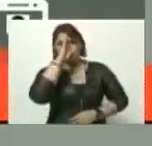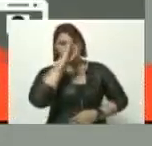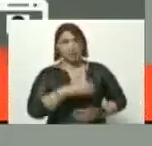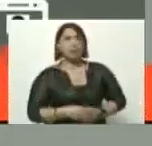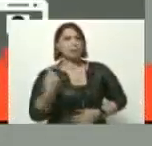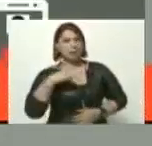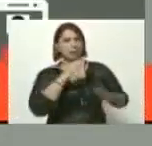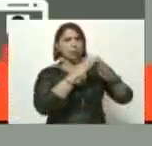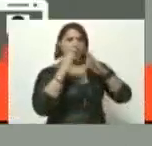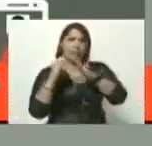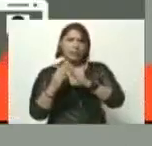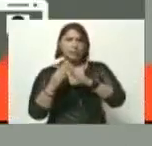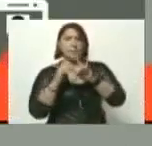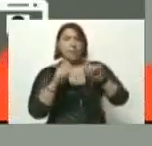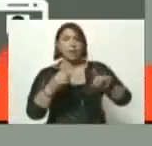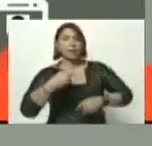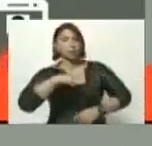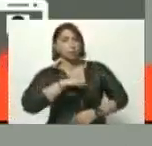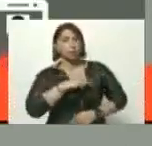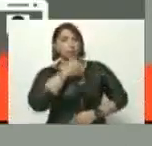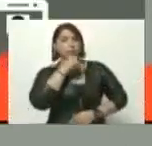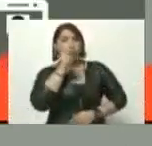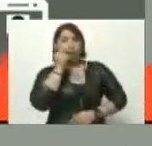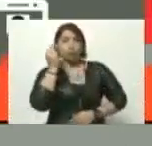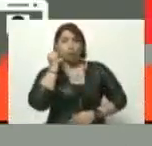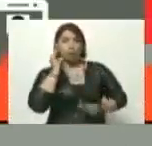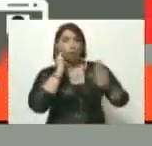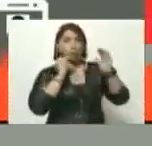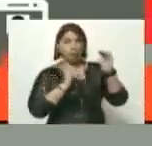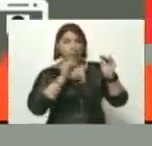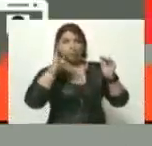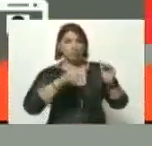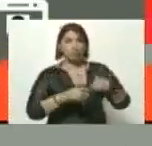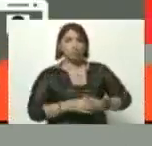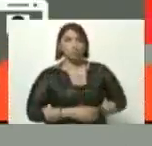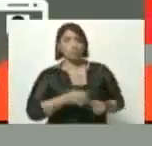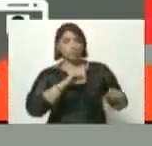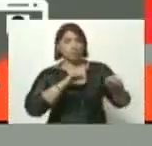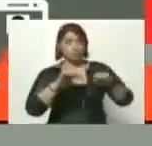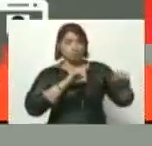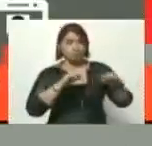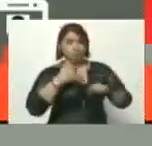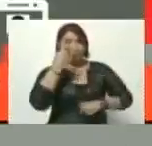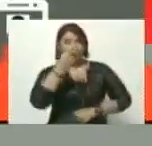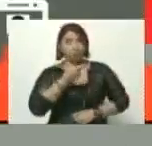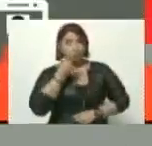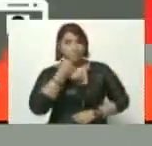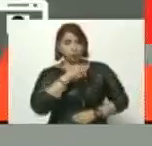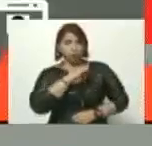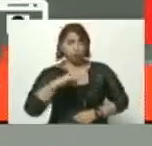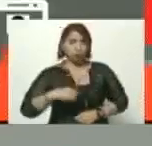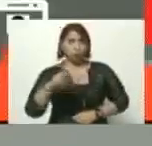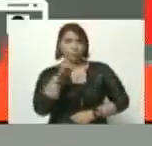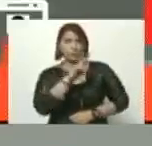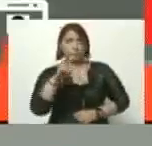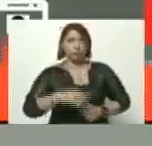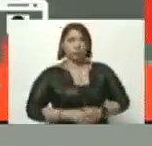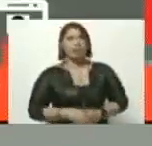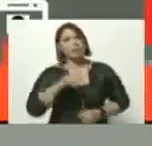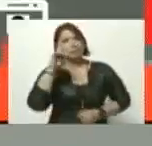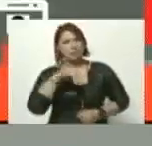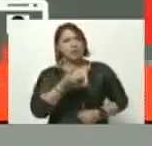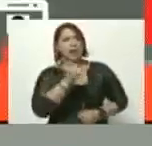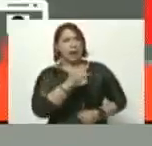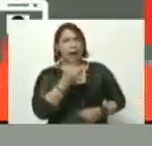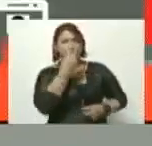casas de abrigos para nuestros abuelos y nuestras abuelas. Presidente, el movimiento político Somos Venezuela también está en